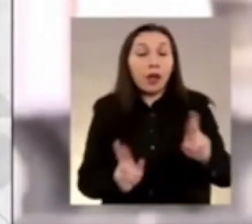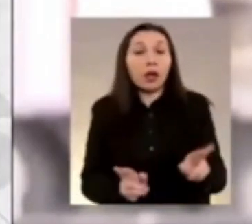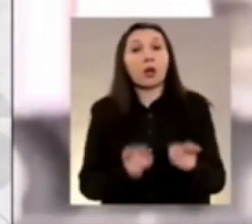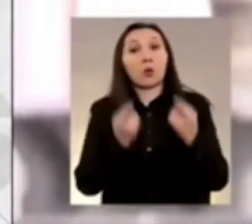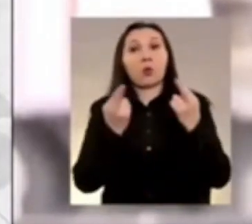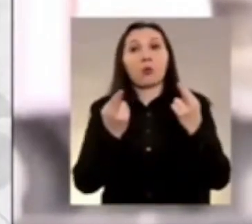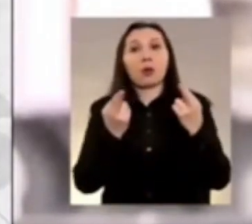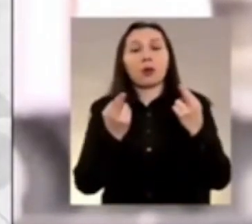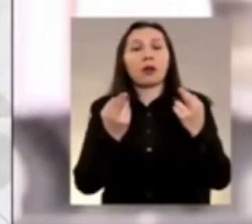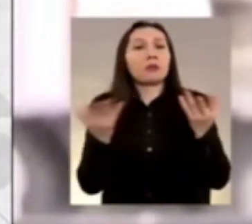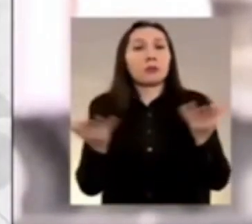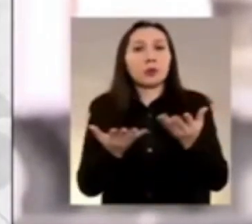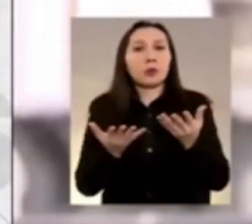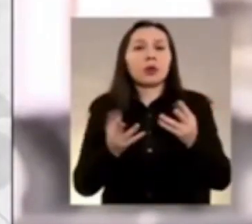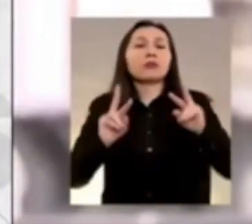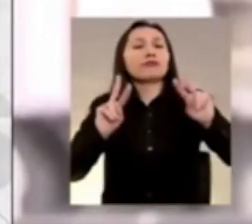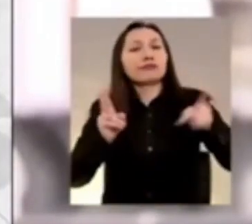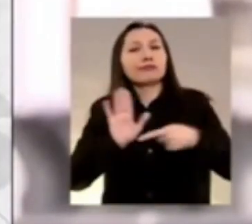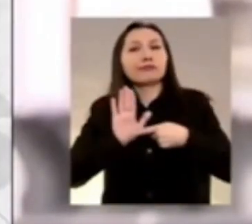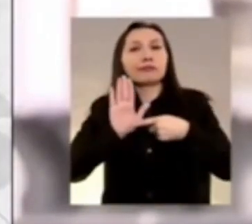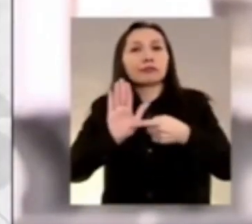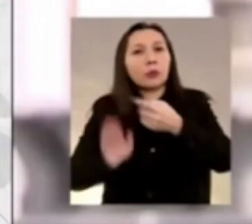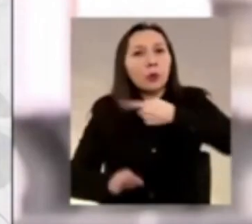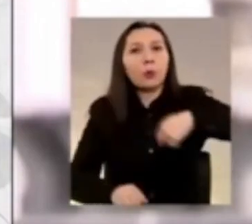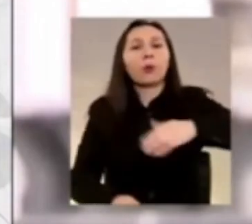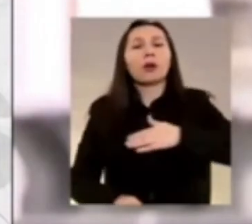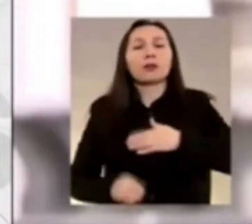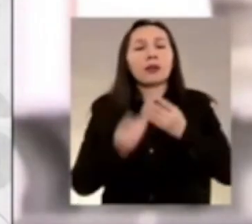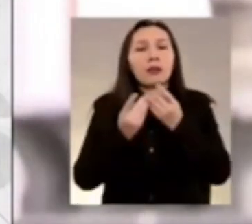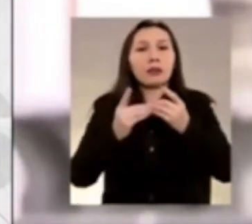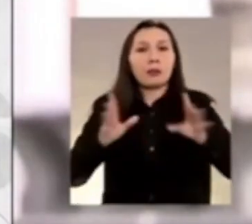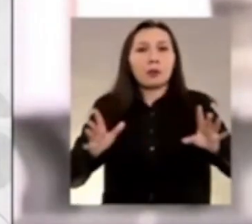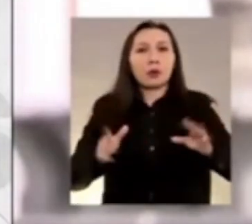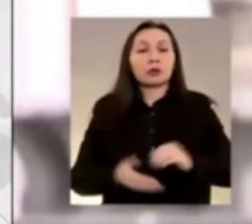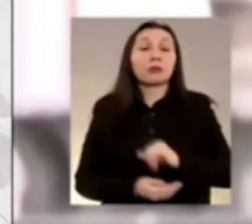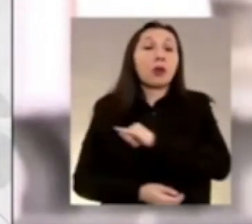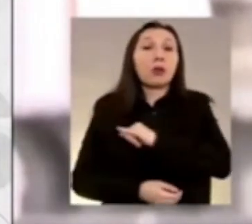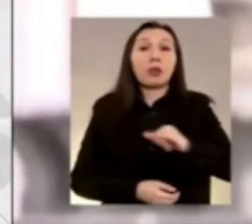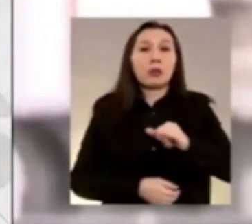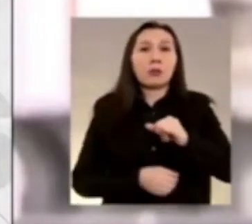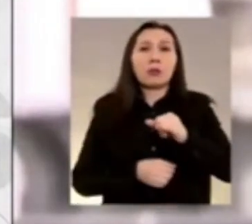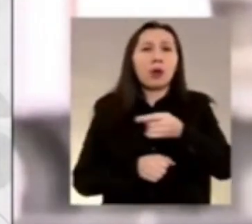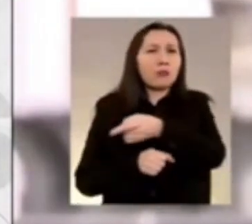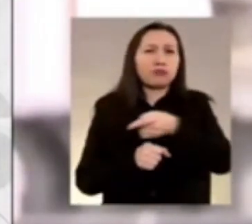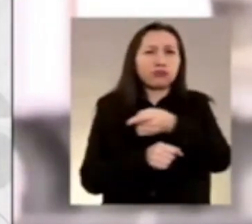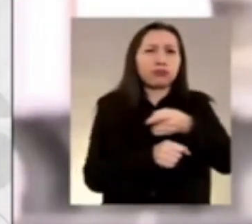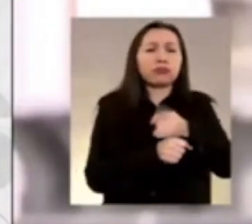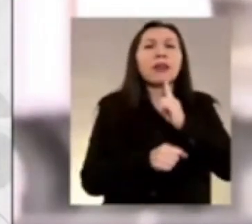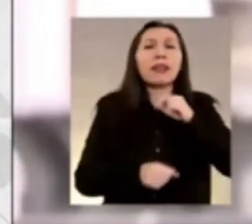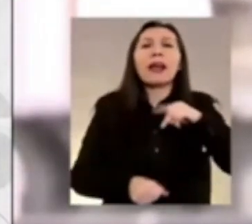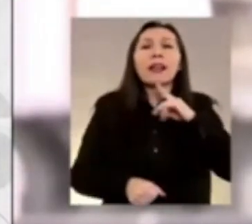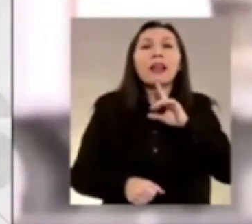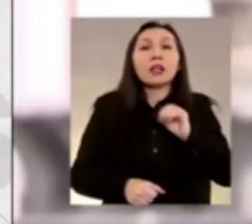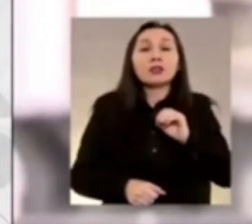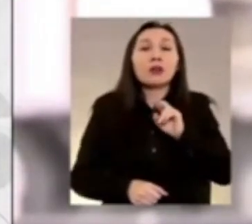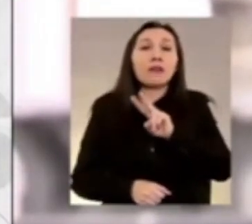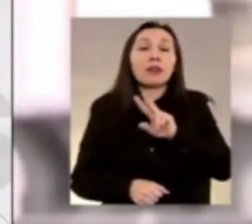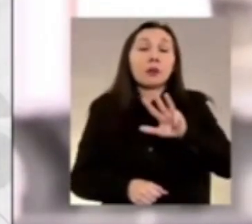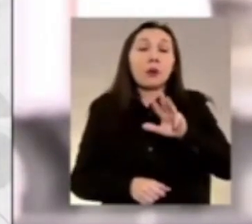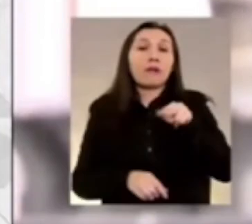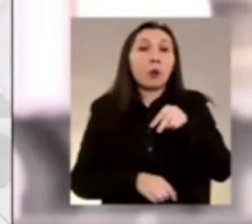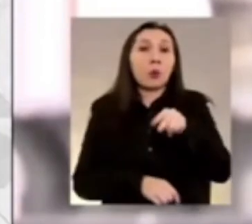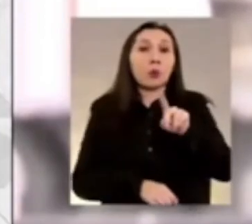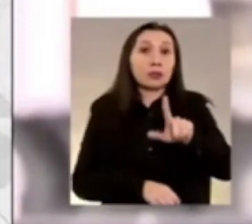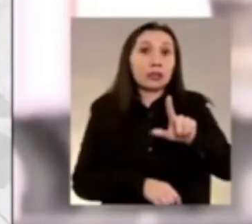recuperado por ser un símbolo de nuestra democracia. Después del tanquetazo del 29 de junio de